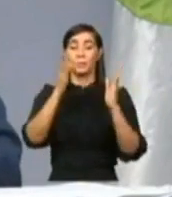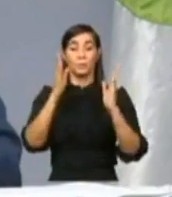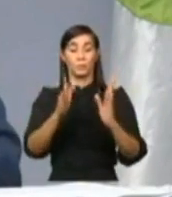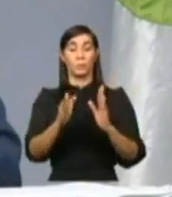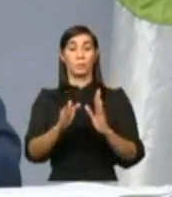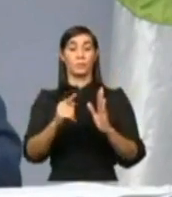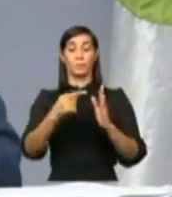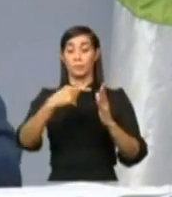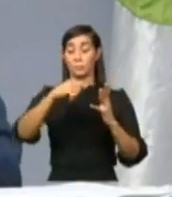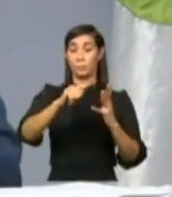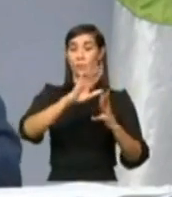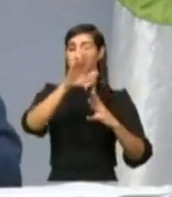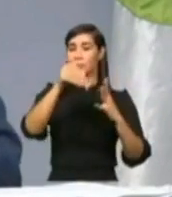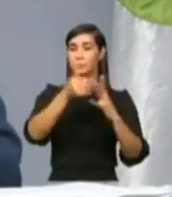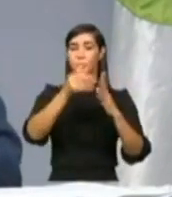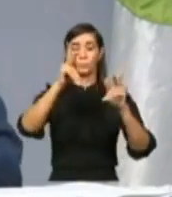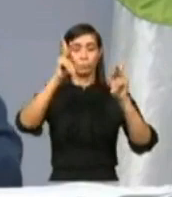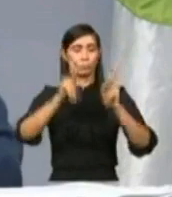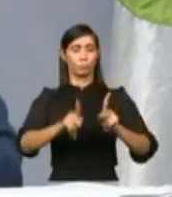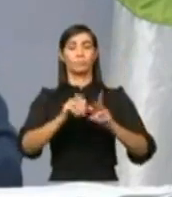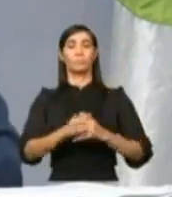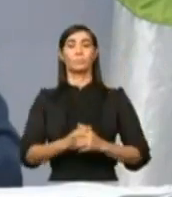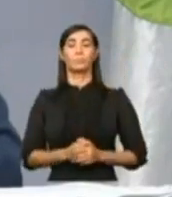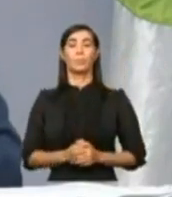previamente indicadas a toda la población.